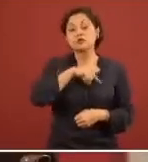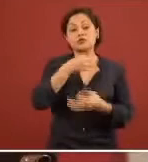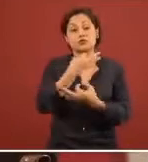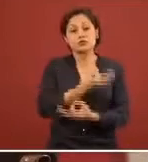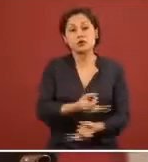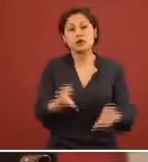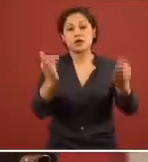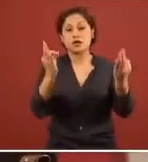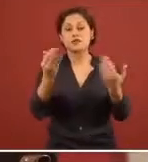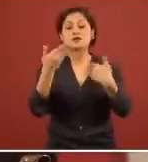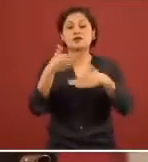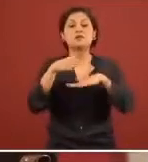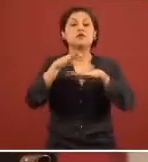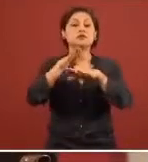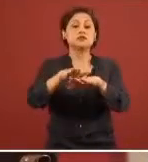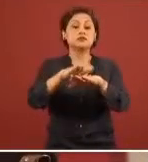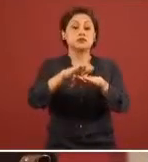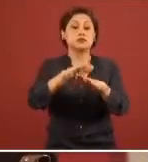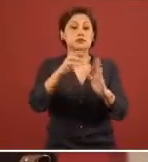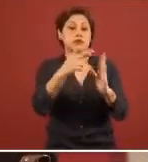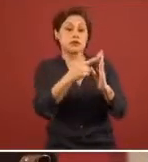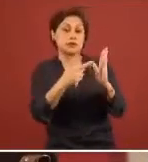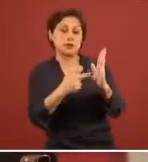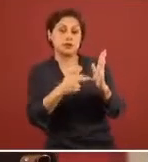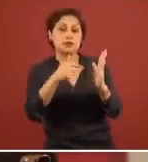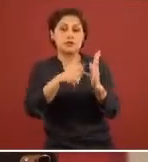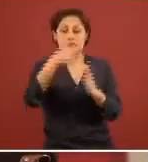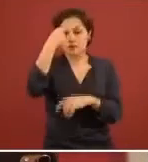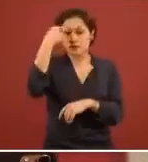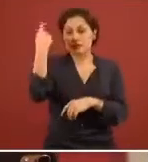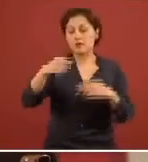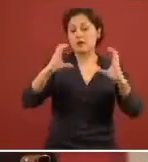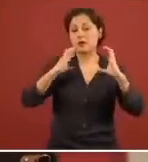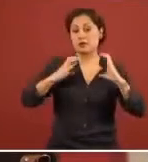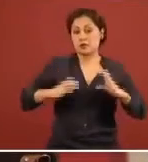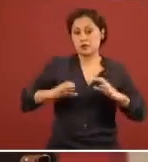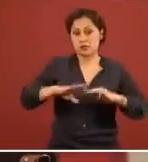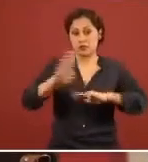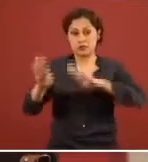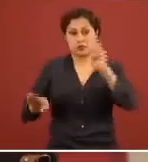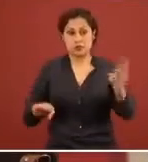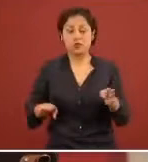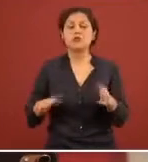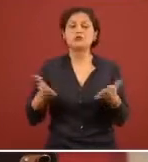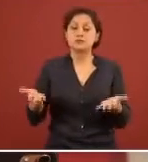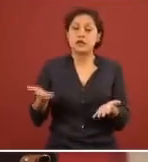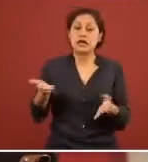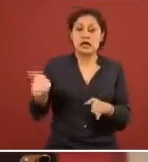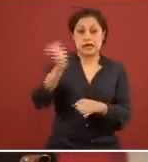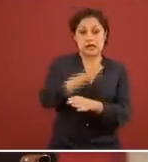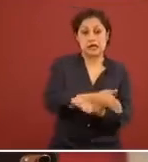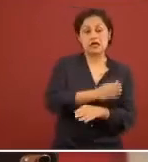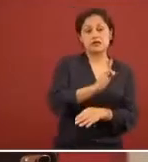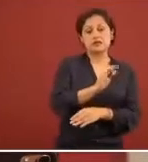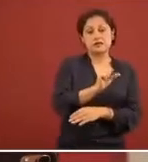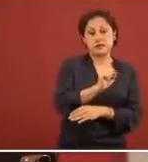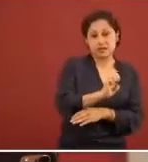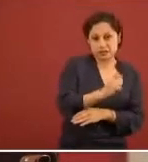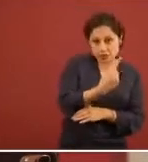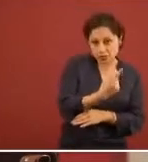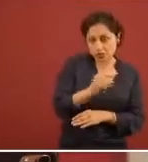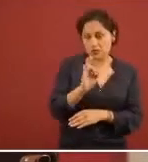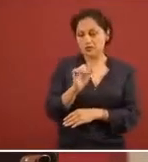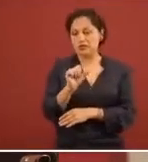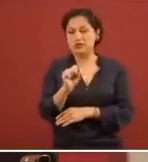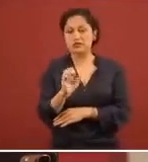lineamiento sobre la disposición de cadáveres. Este corresponde a las fases 1 y 2, a las etapas 1 y 2 que se han descrito.